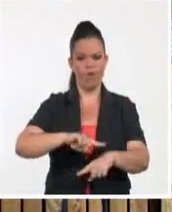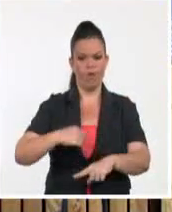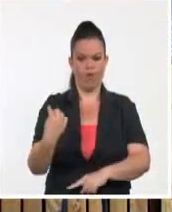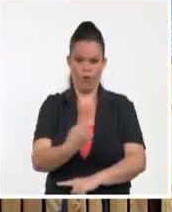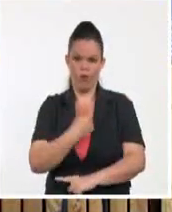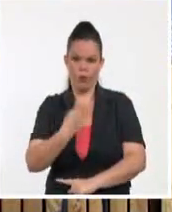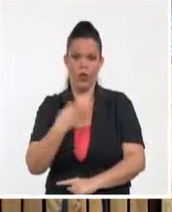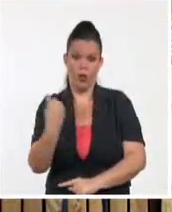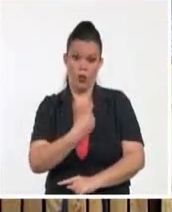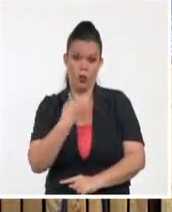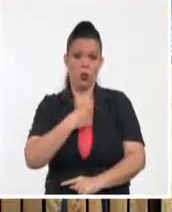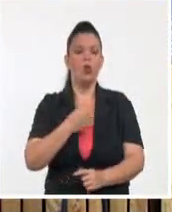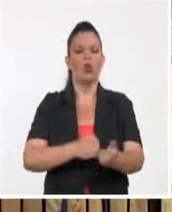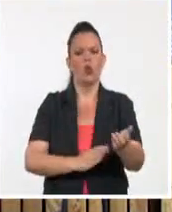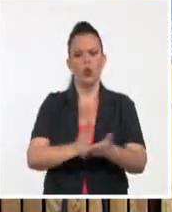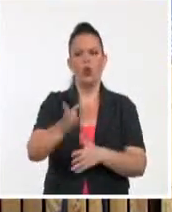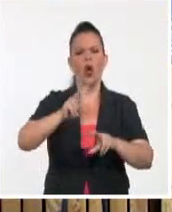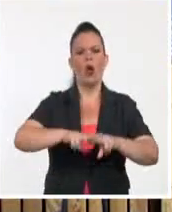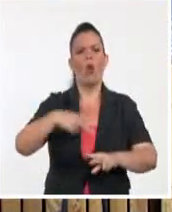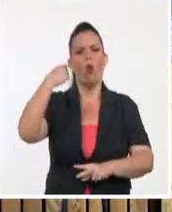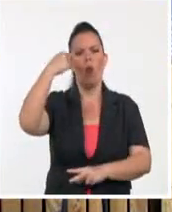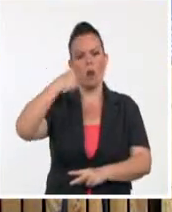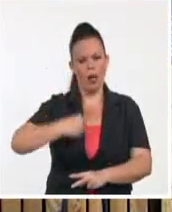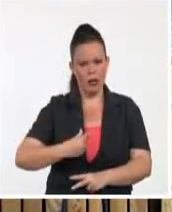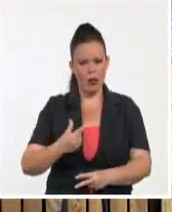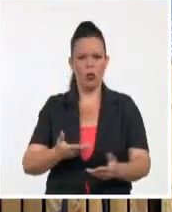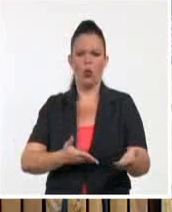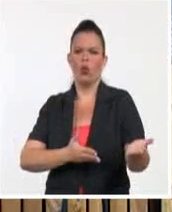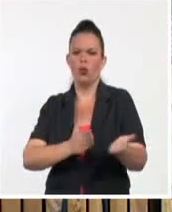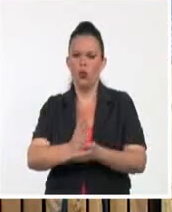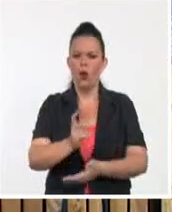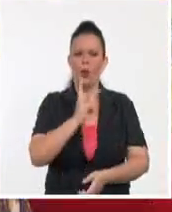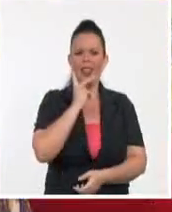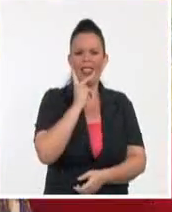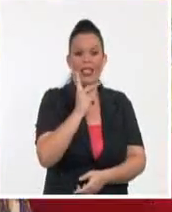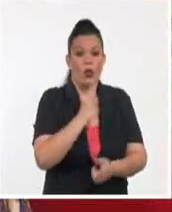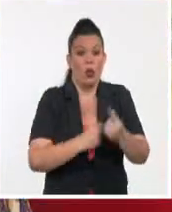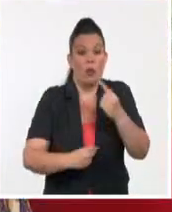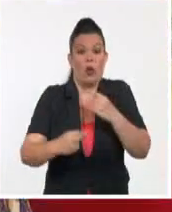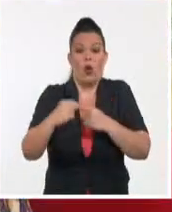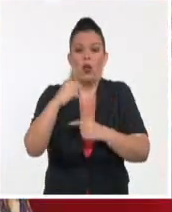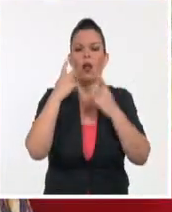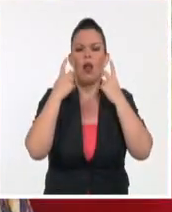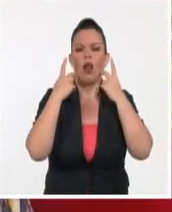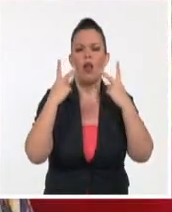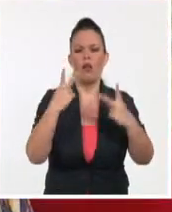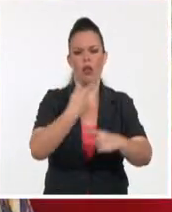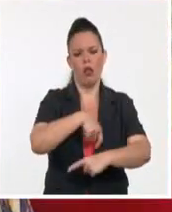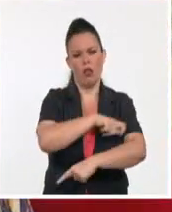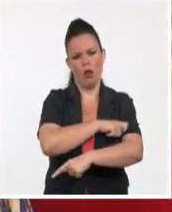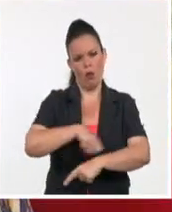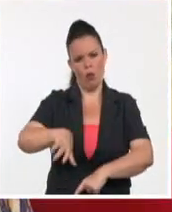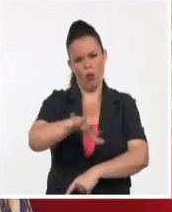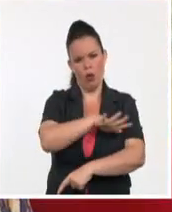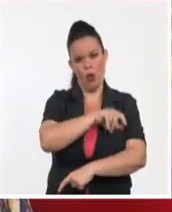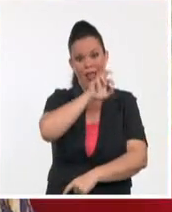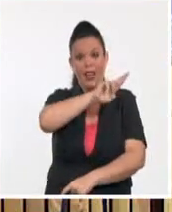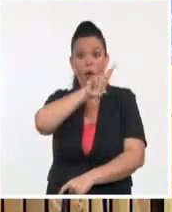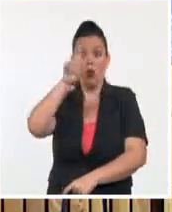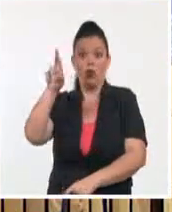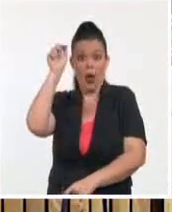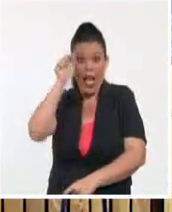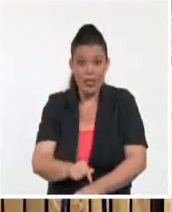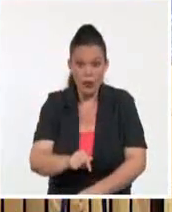su vocación humanista y en una situación como esta, ¿quién puso por delante? La vida de su pueblo. Una revolución así hay que